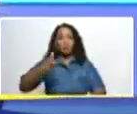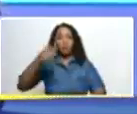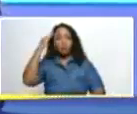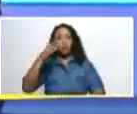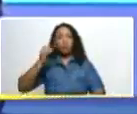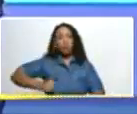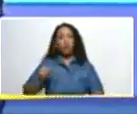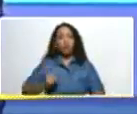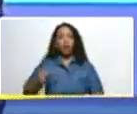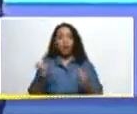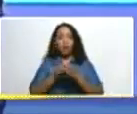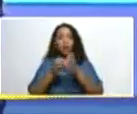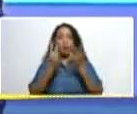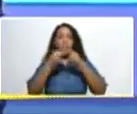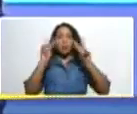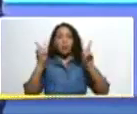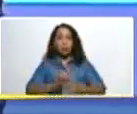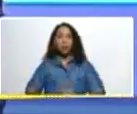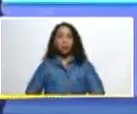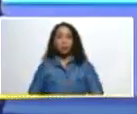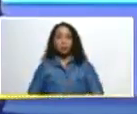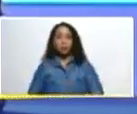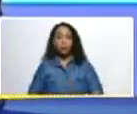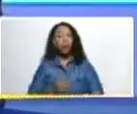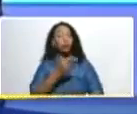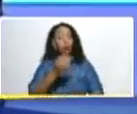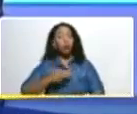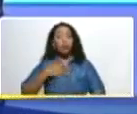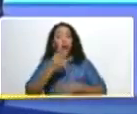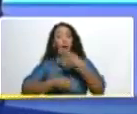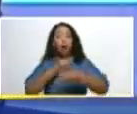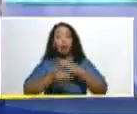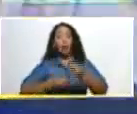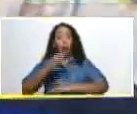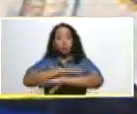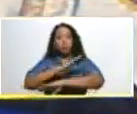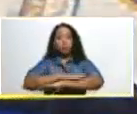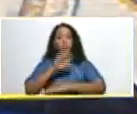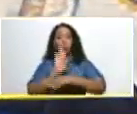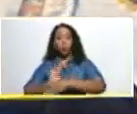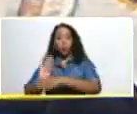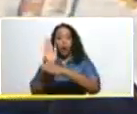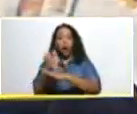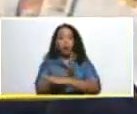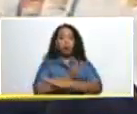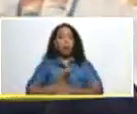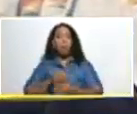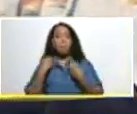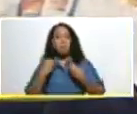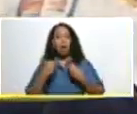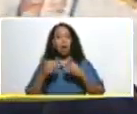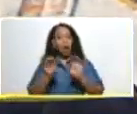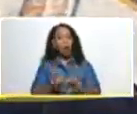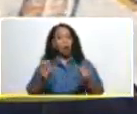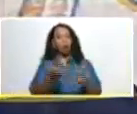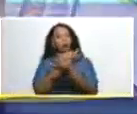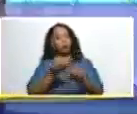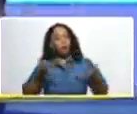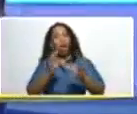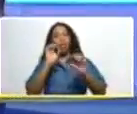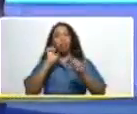en el cuadrante de paz, usted puede garantizar las acciones preventivas para que con la educación, el deporte,